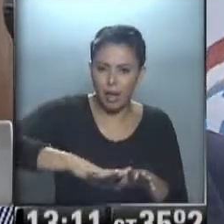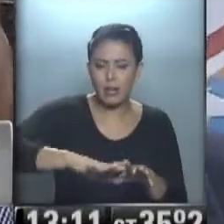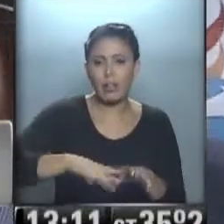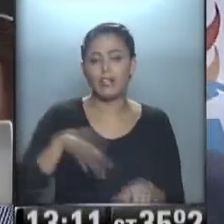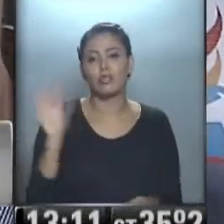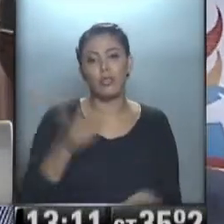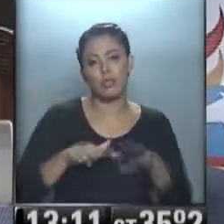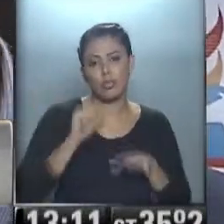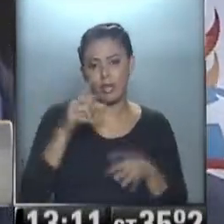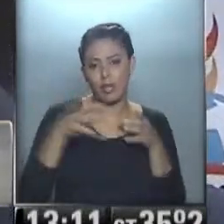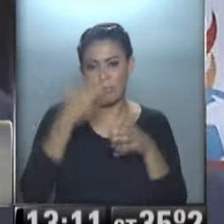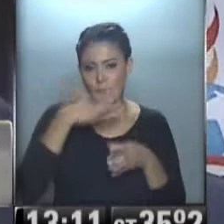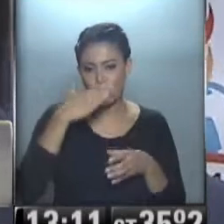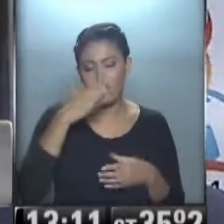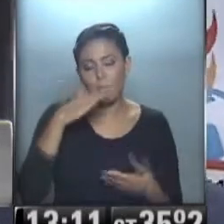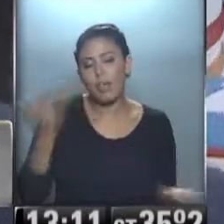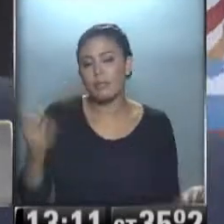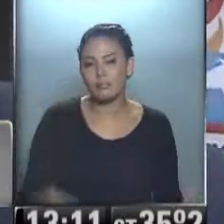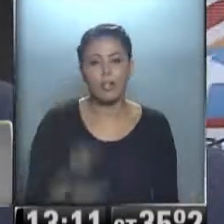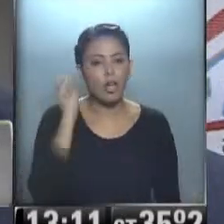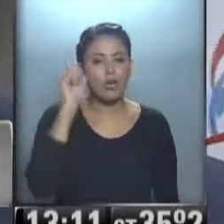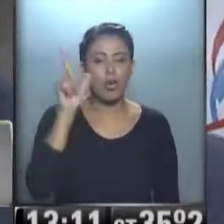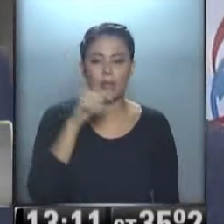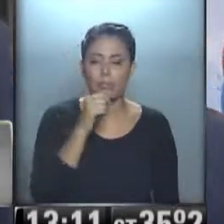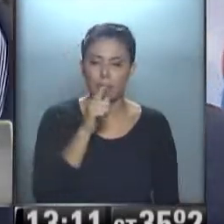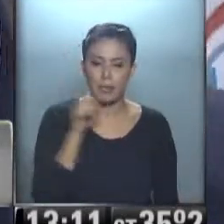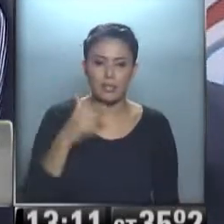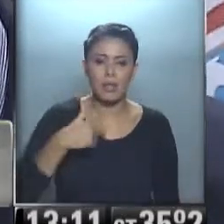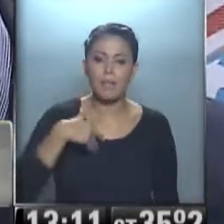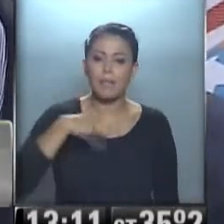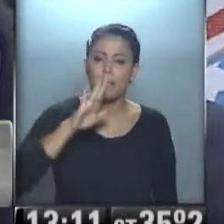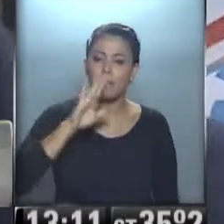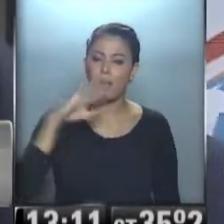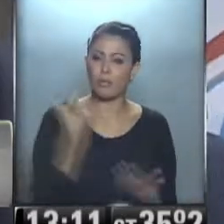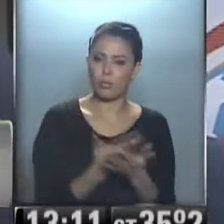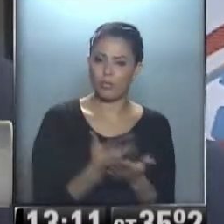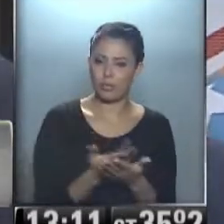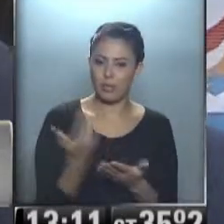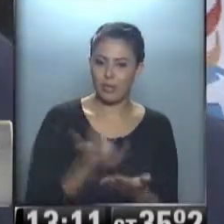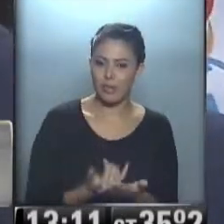Boca. Y después, bueno, después del gol, creo que sobre todo fue cuando más chances tuvimos.